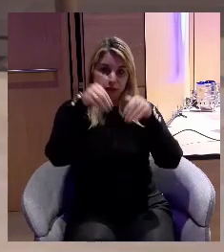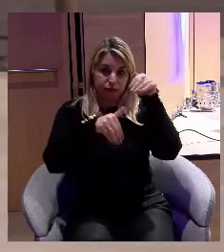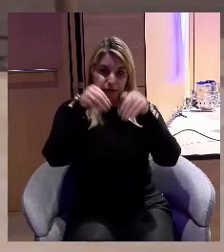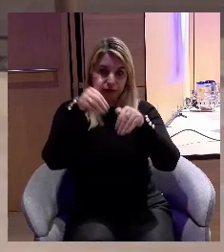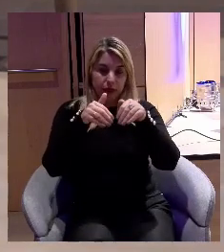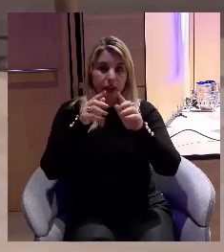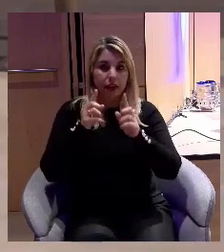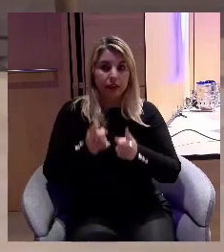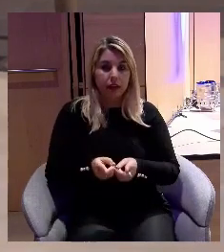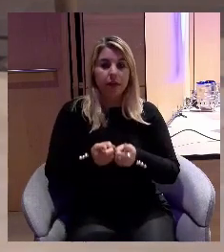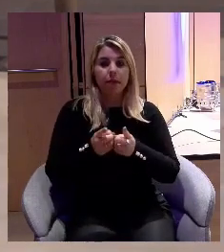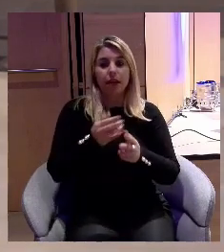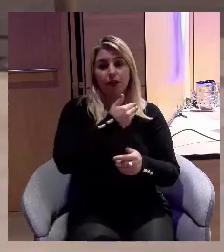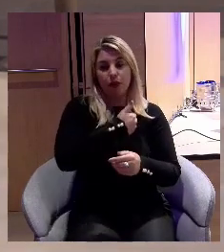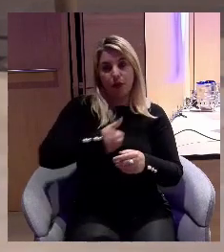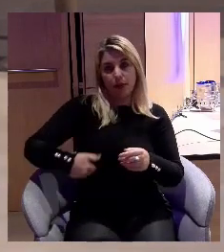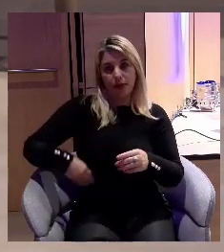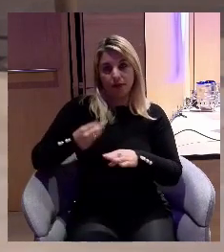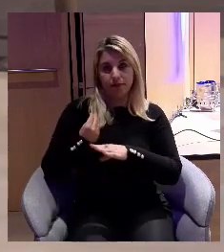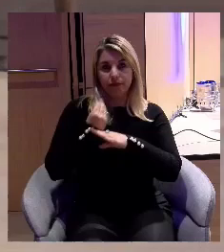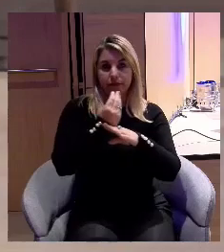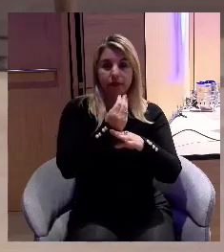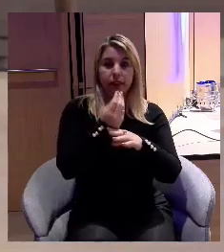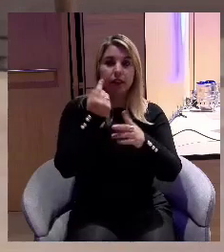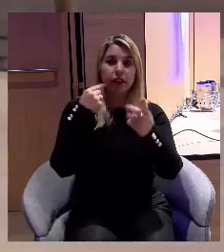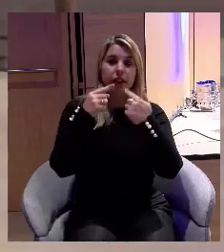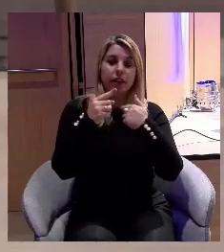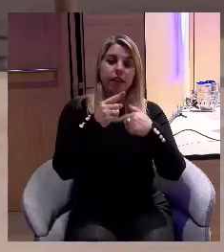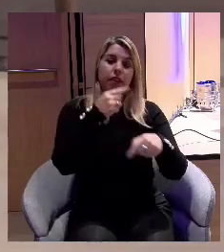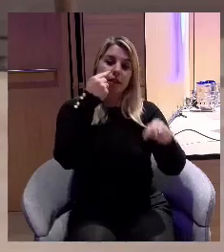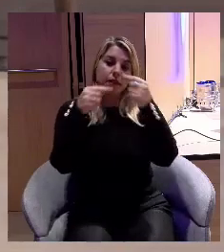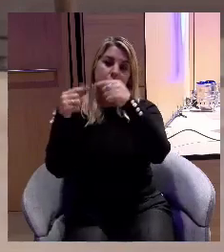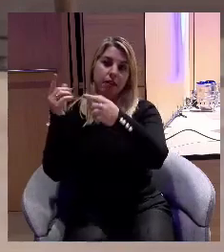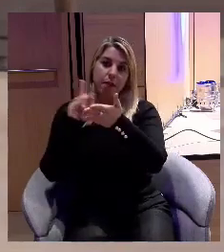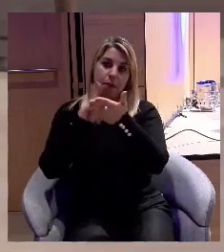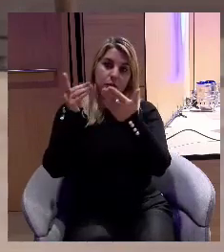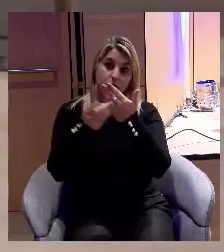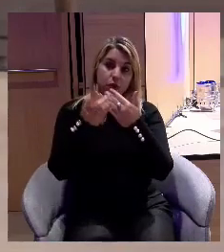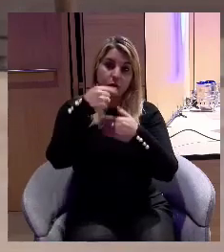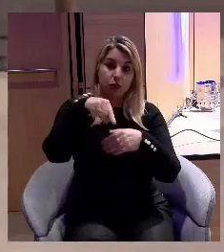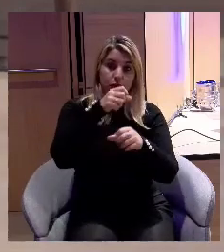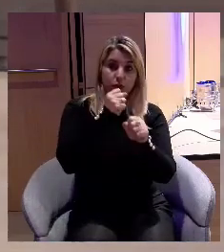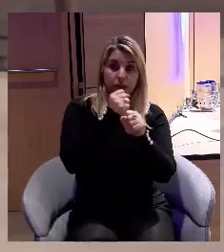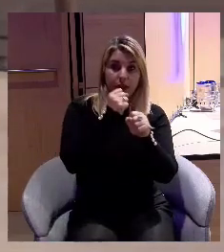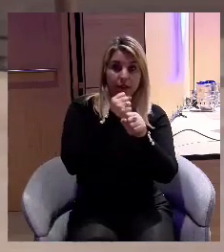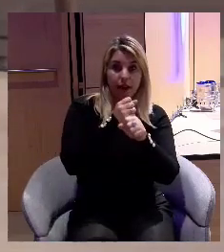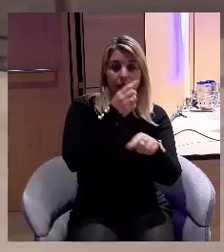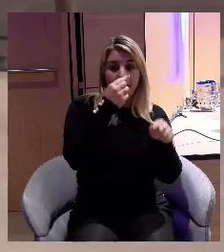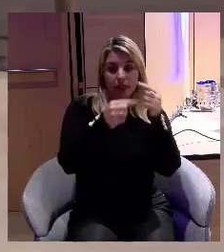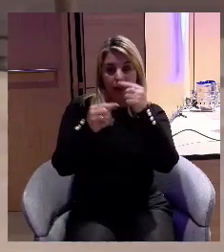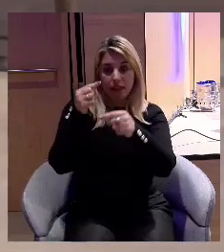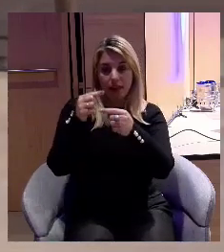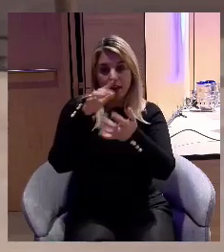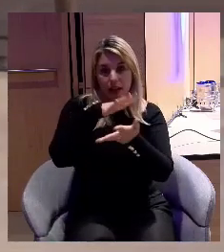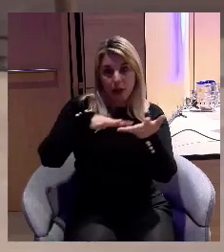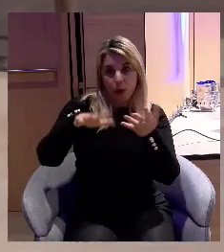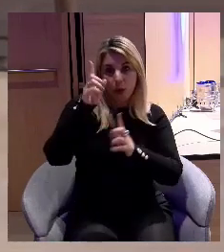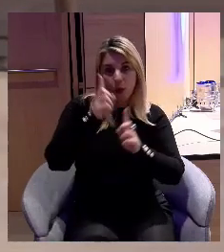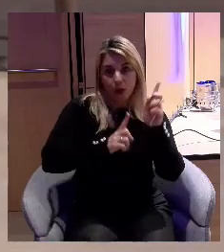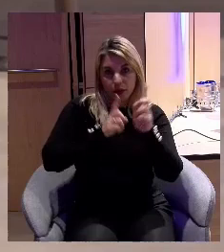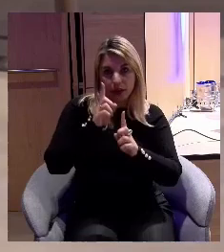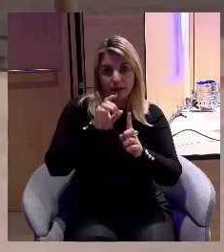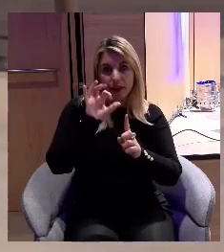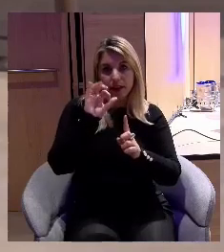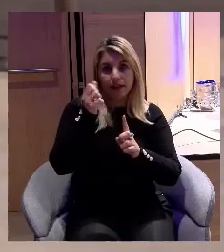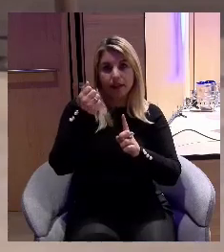popular y también de gobernantes. Hemos tenido varios proyectos, lo estamos trabajando con estudiantes de la Universidad de La Sabana, que de por sí es